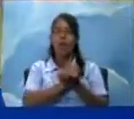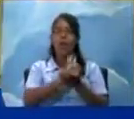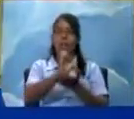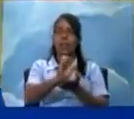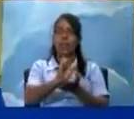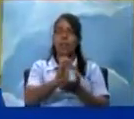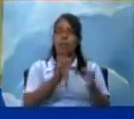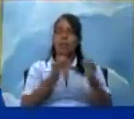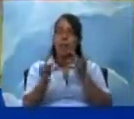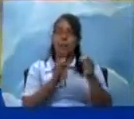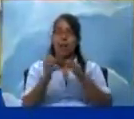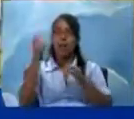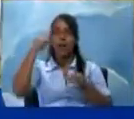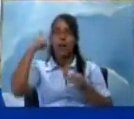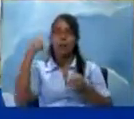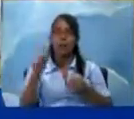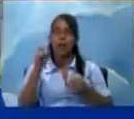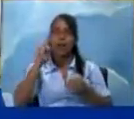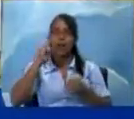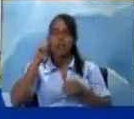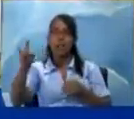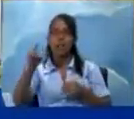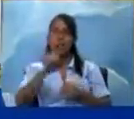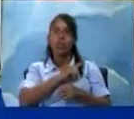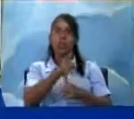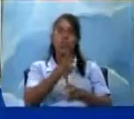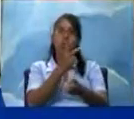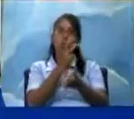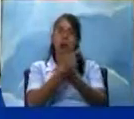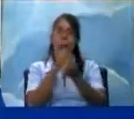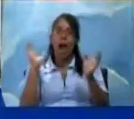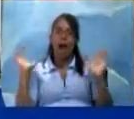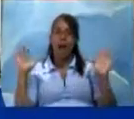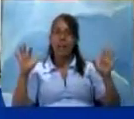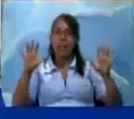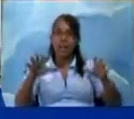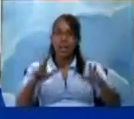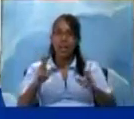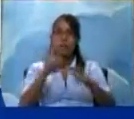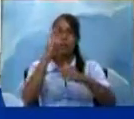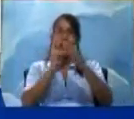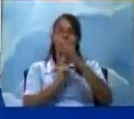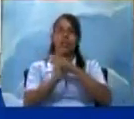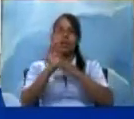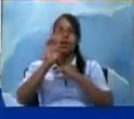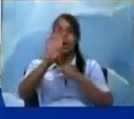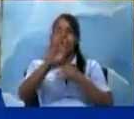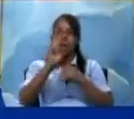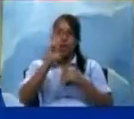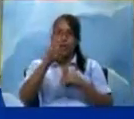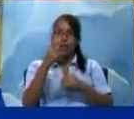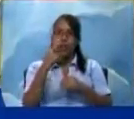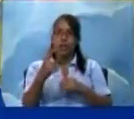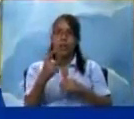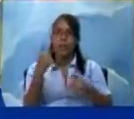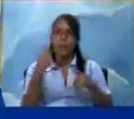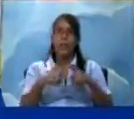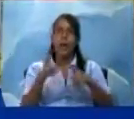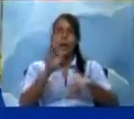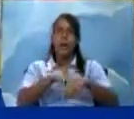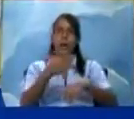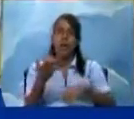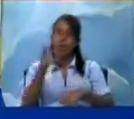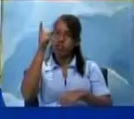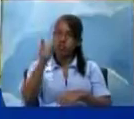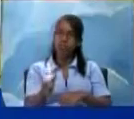eterno preparado para el diablo y sus ángeles. Versículo 42. ¿Pero por qué